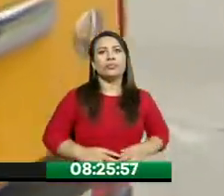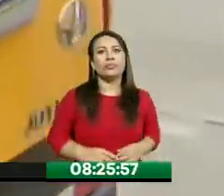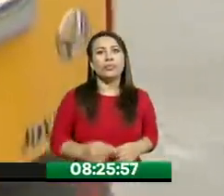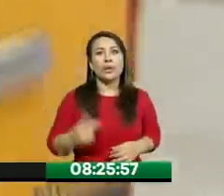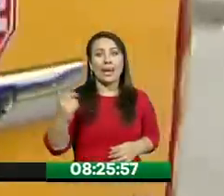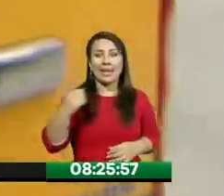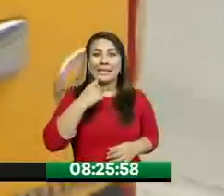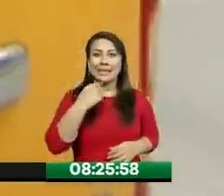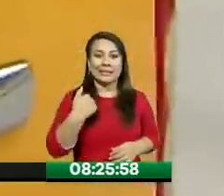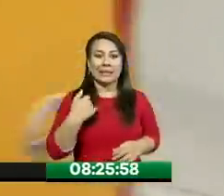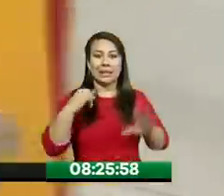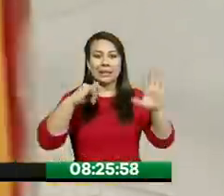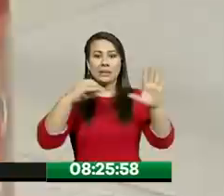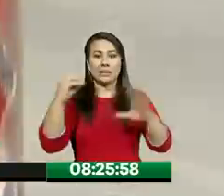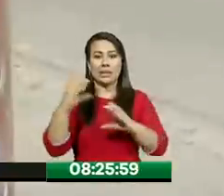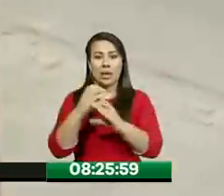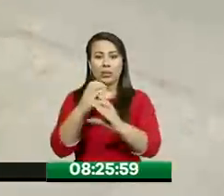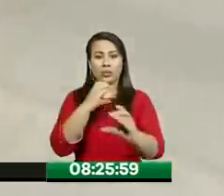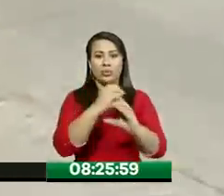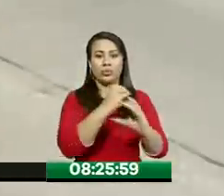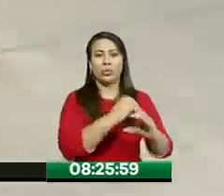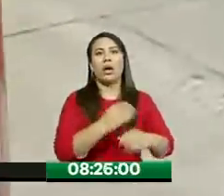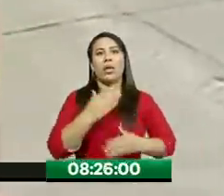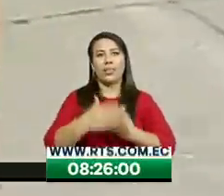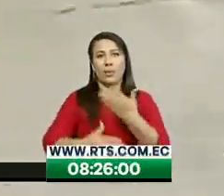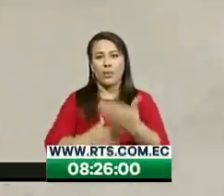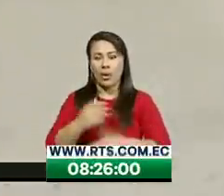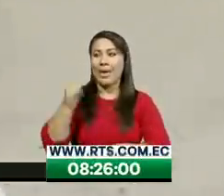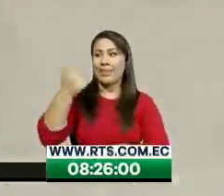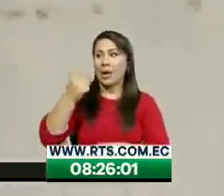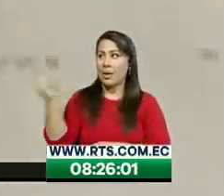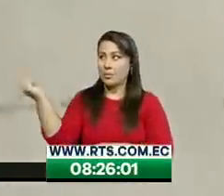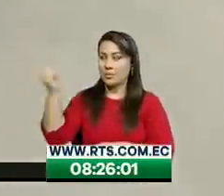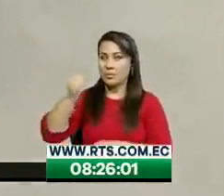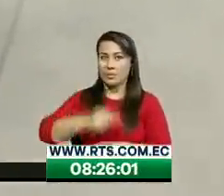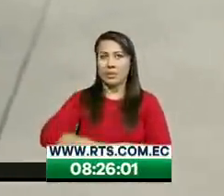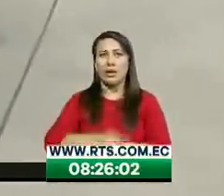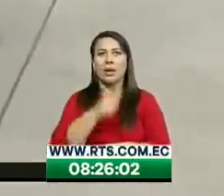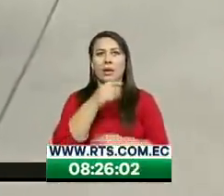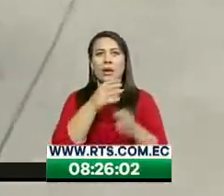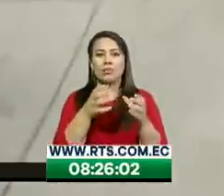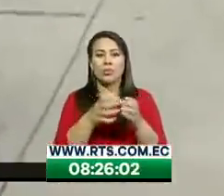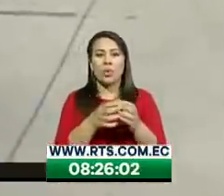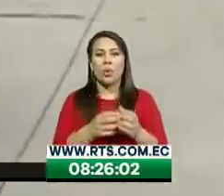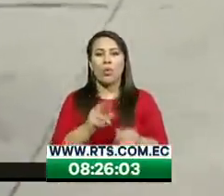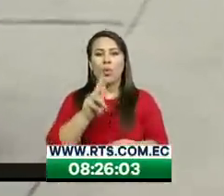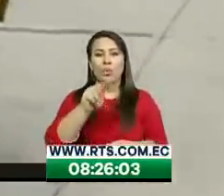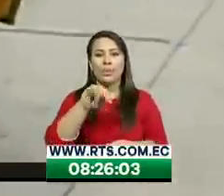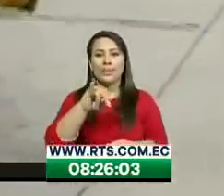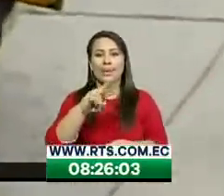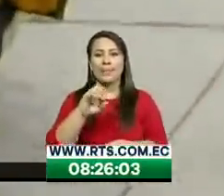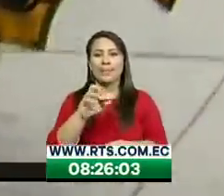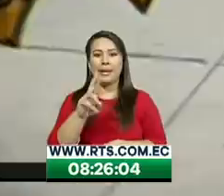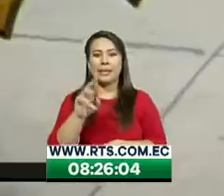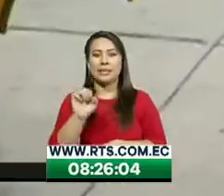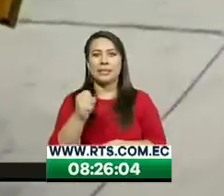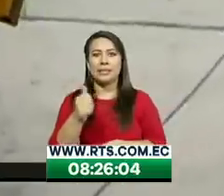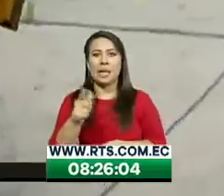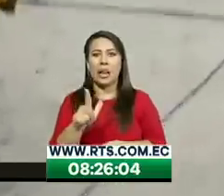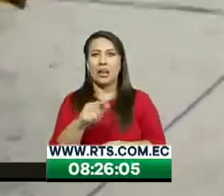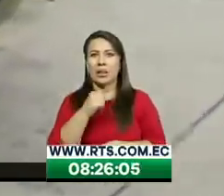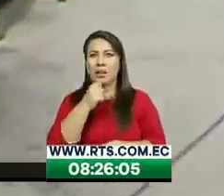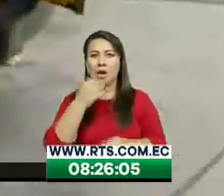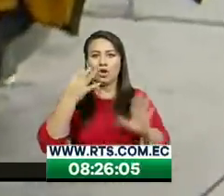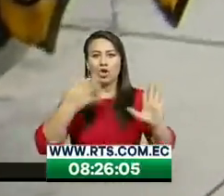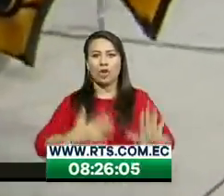traídos acá a la Policía Nacional para poderles nosotros entregar directamente a los progenitores, bien puede ser al padre o a la madre. En esta fiesta clandestina, la Policía